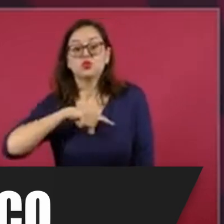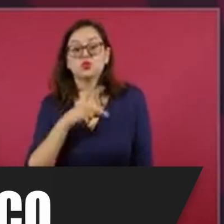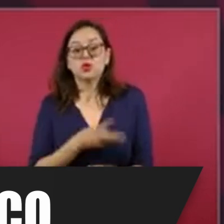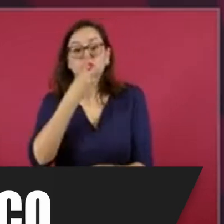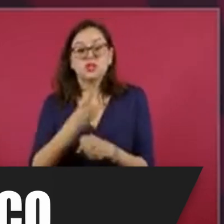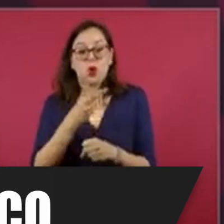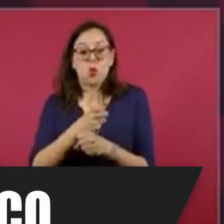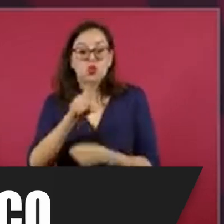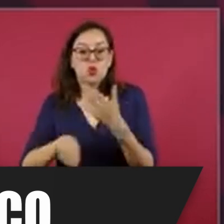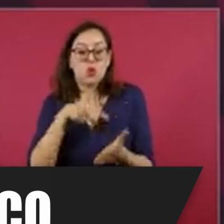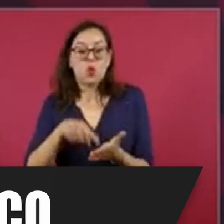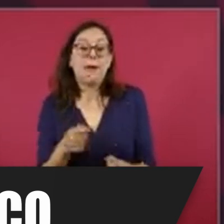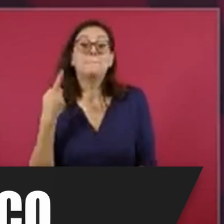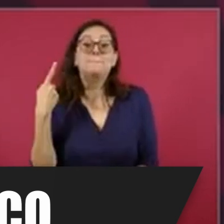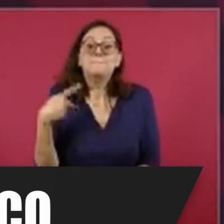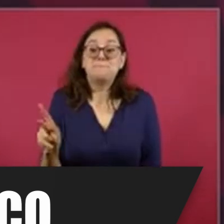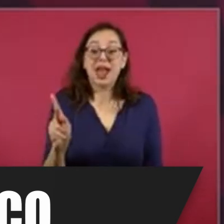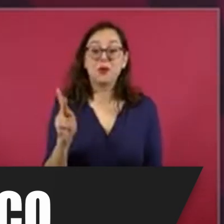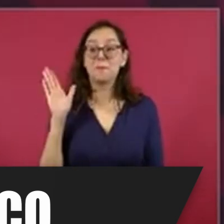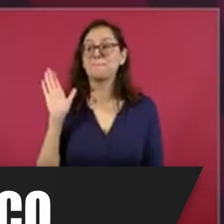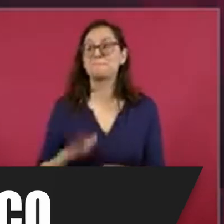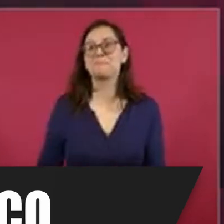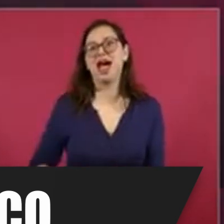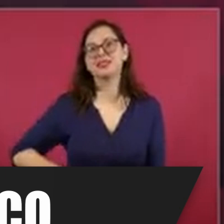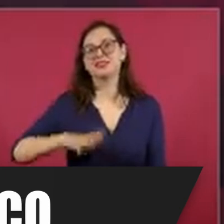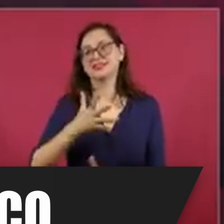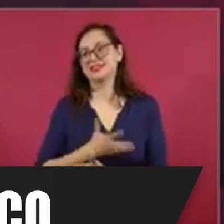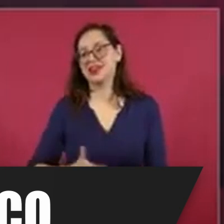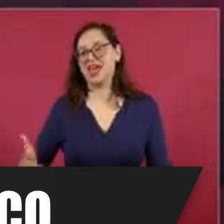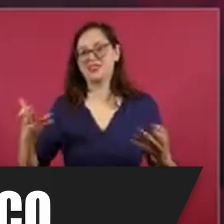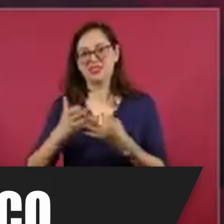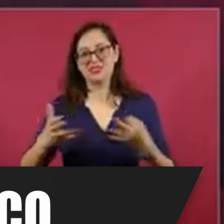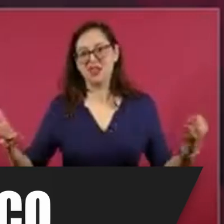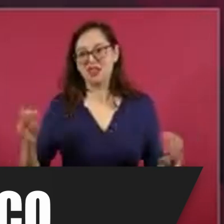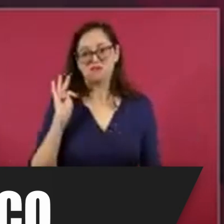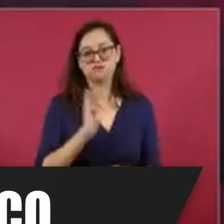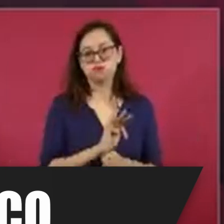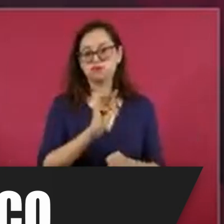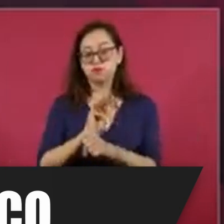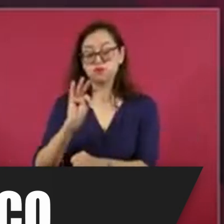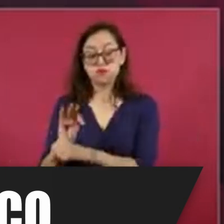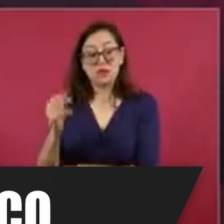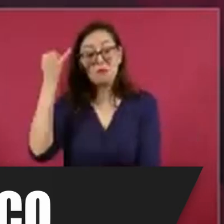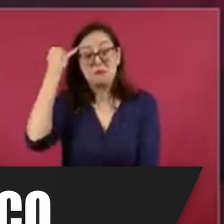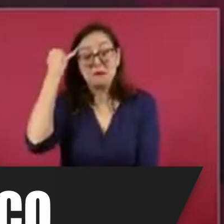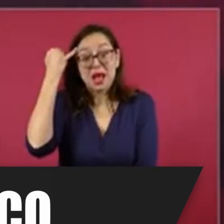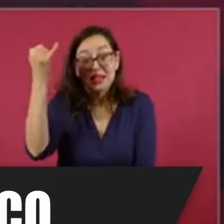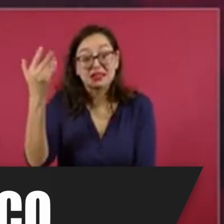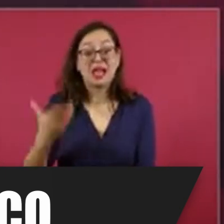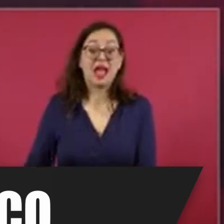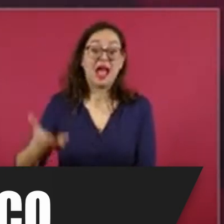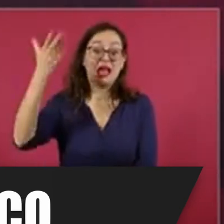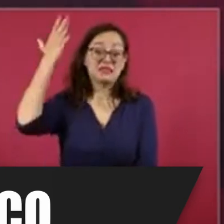en esencia, en lo cualitativo, el presidente Cárdenas, porque imagínense en aquel entonces pensar